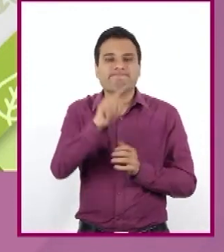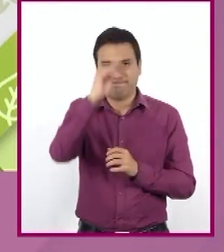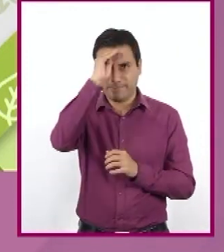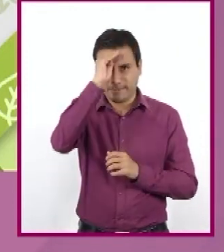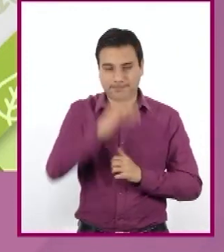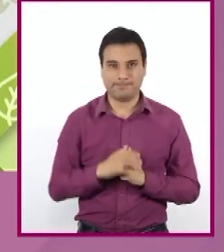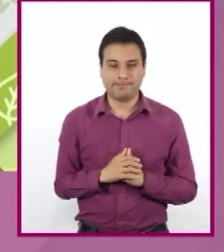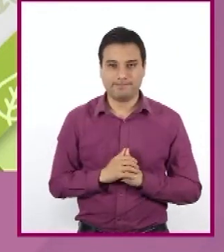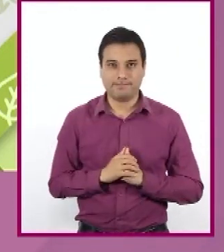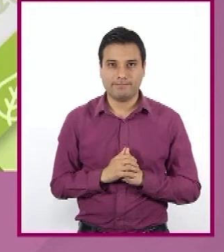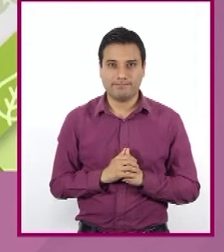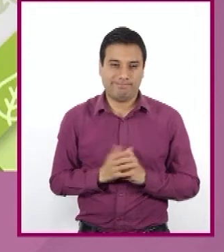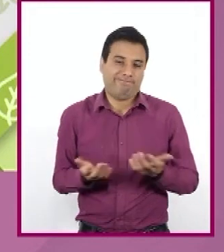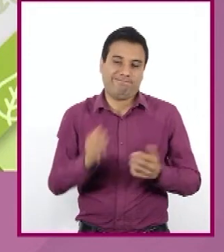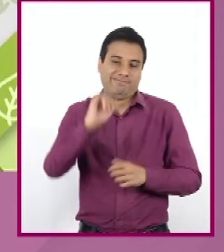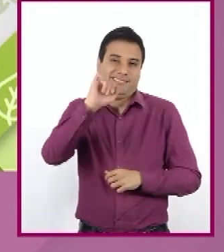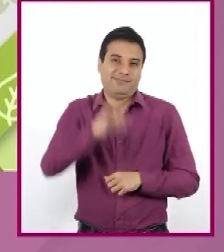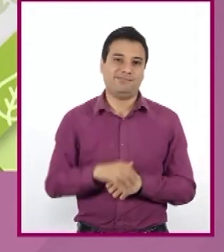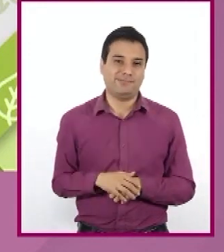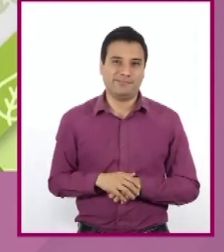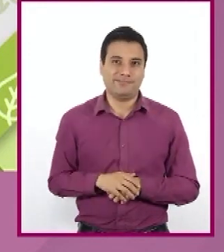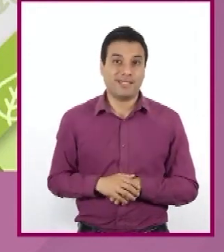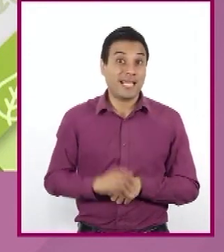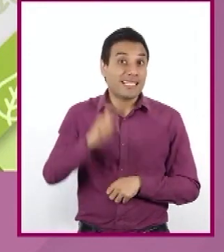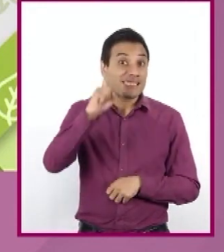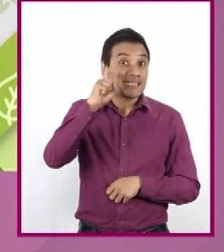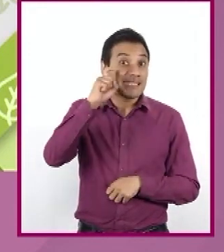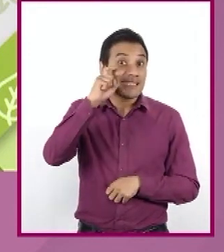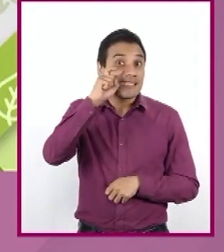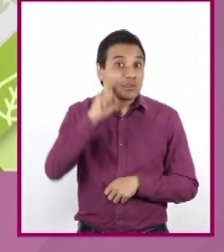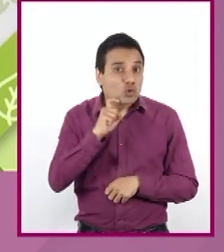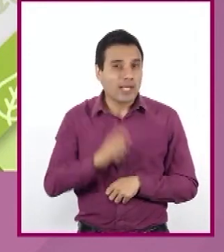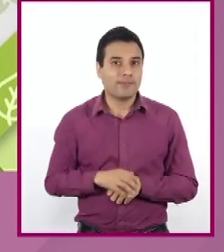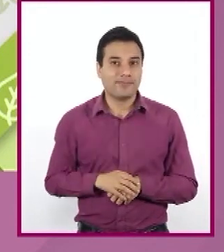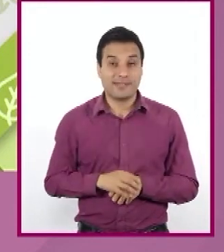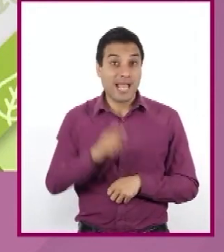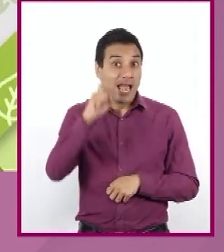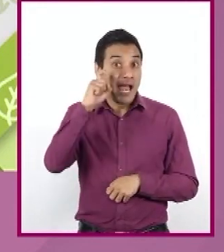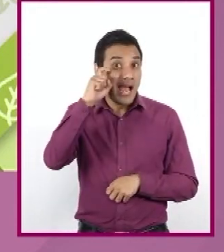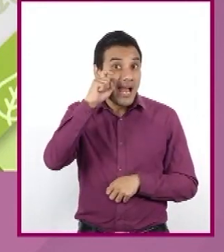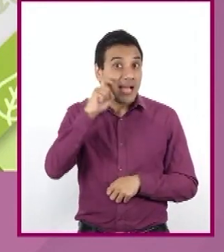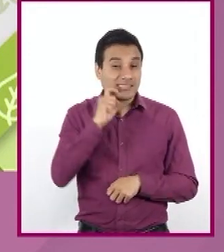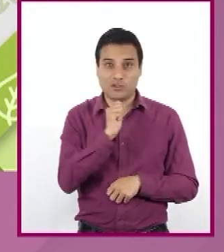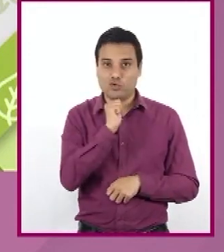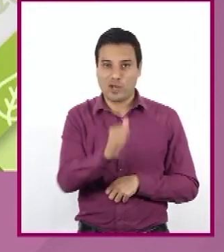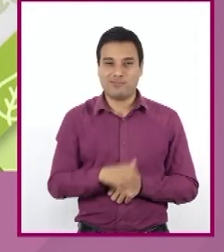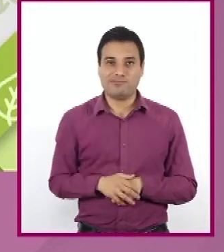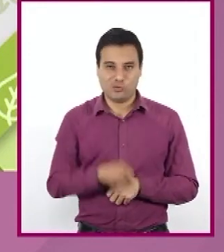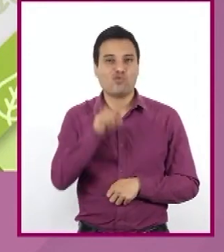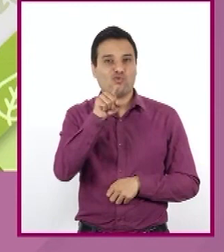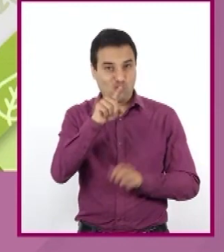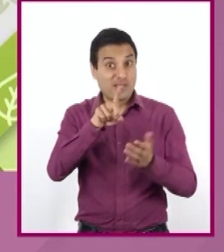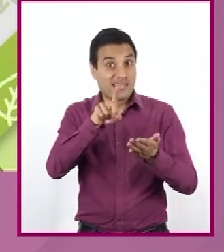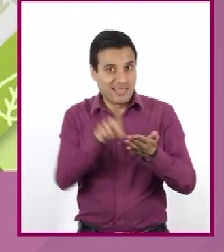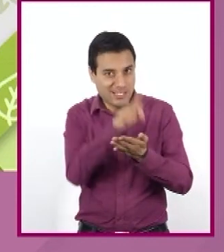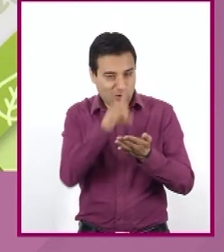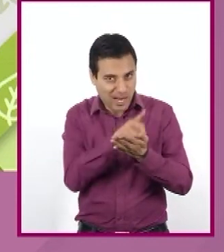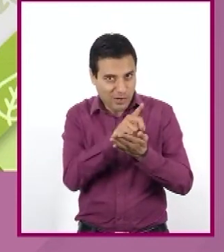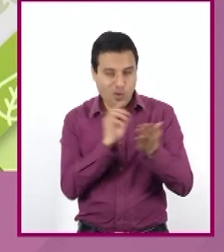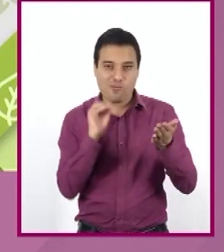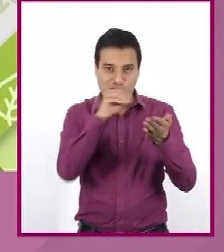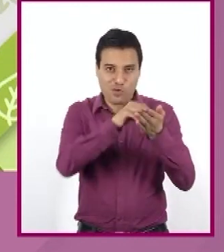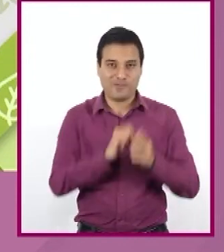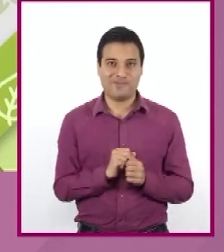Claro, no podían ser otras que sexual y asexual. Son los conceptos que tienen que definir en su abecedario biológico. Estamos